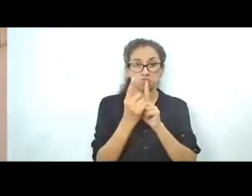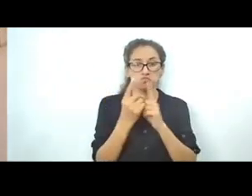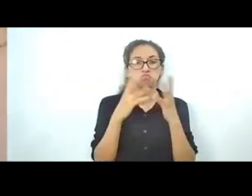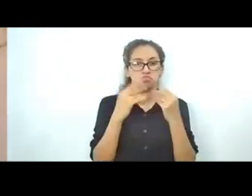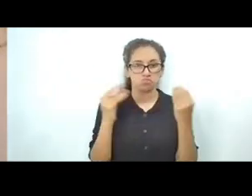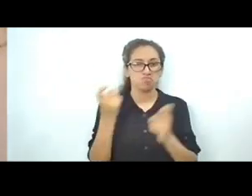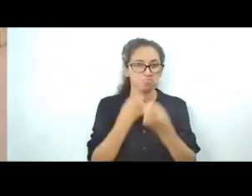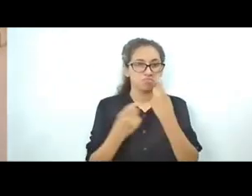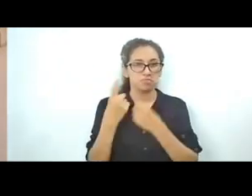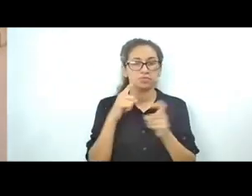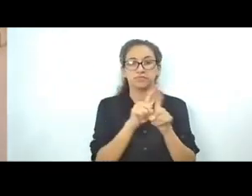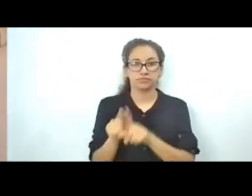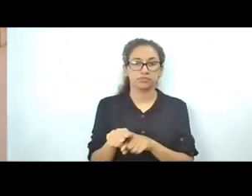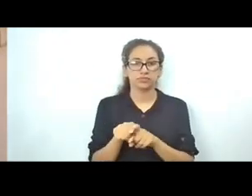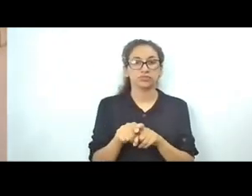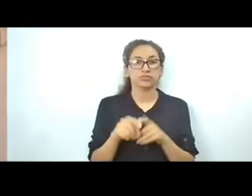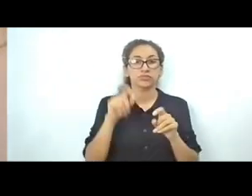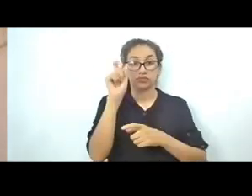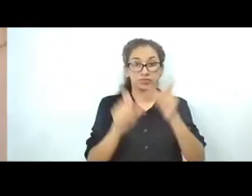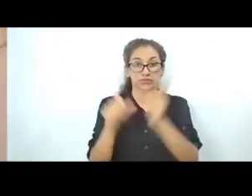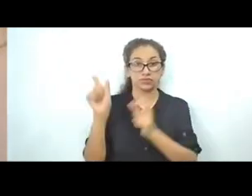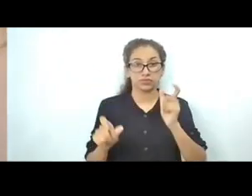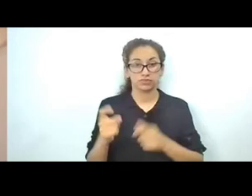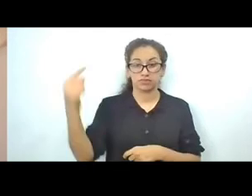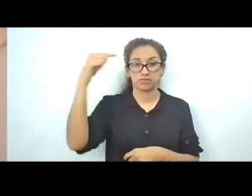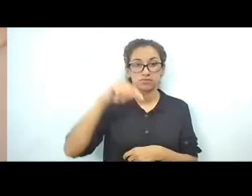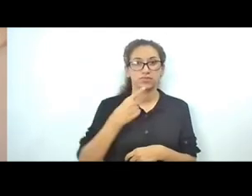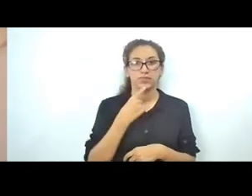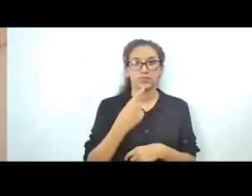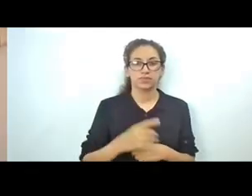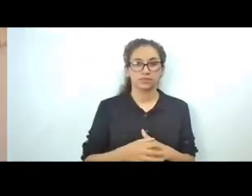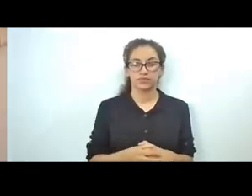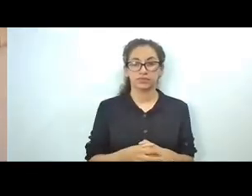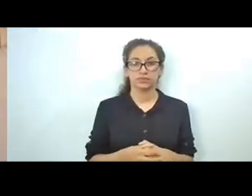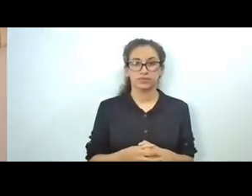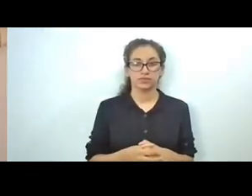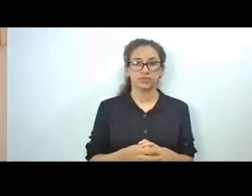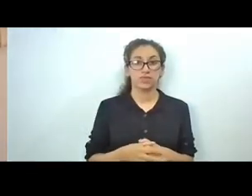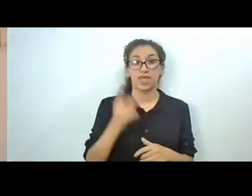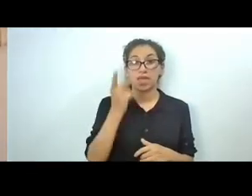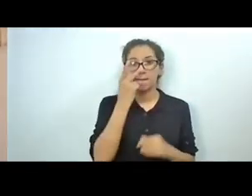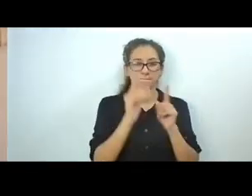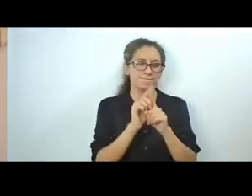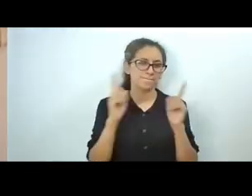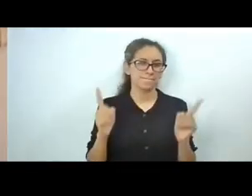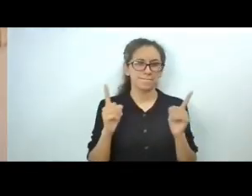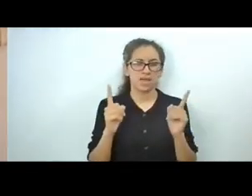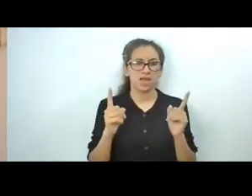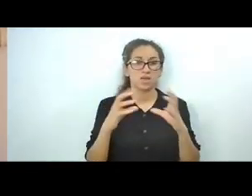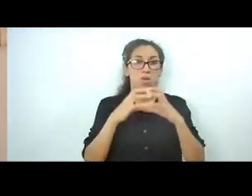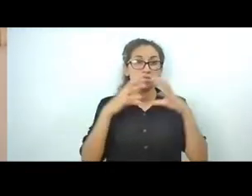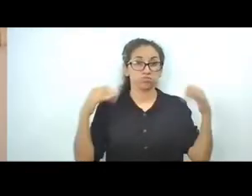realidad, gente que viene queriendo tener, digamos, un pene más largo, un pene más grueso, ¿no? Es algo